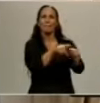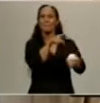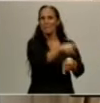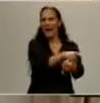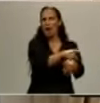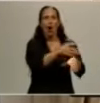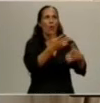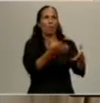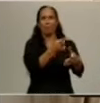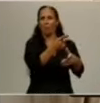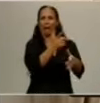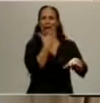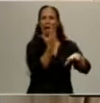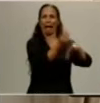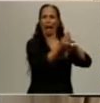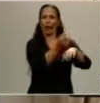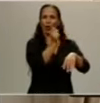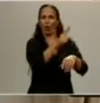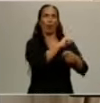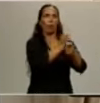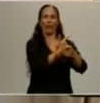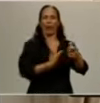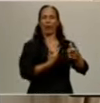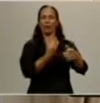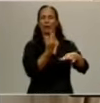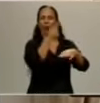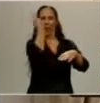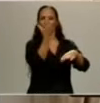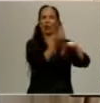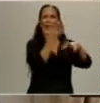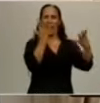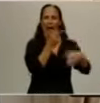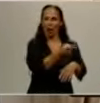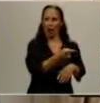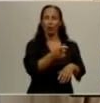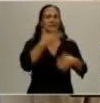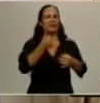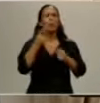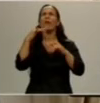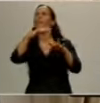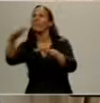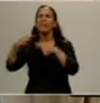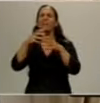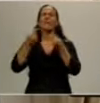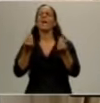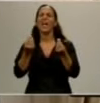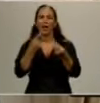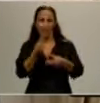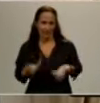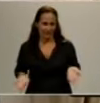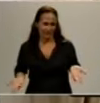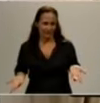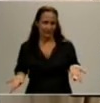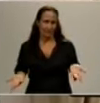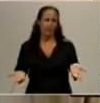un importantísimo cargo en el Poder Ejecutivo Nacional, ¿qué se estaría diciendo? Por eso